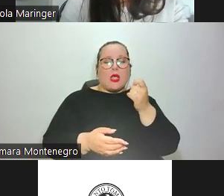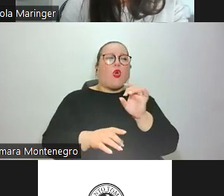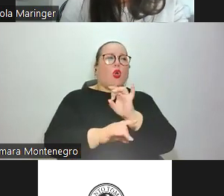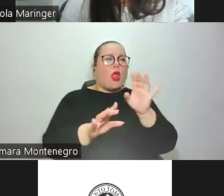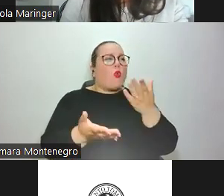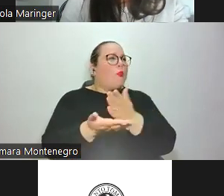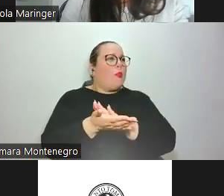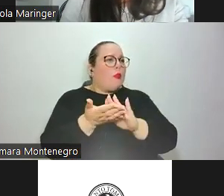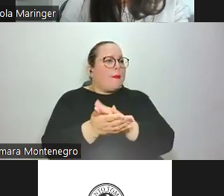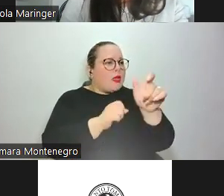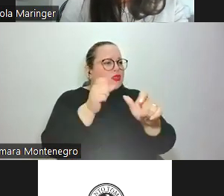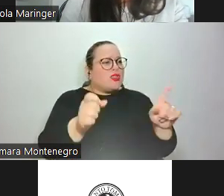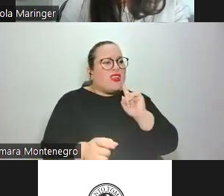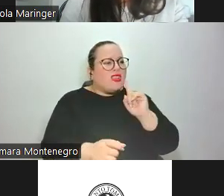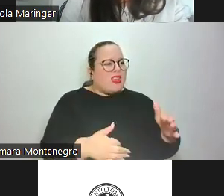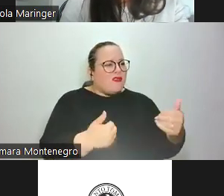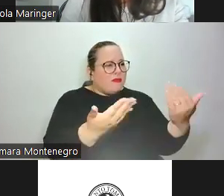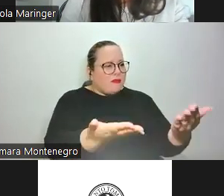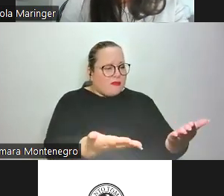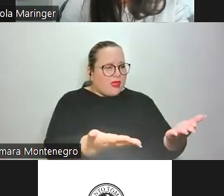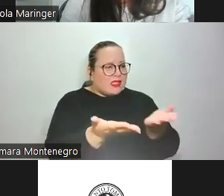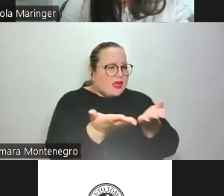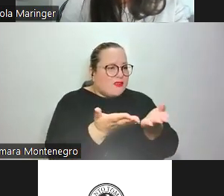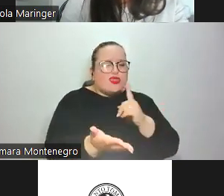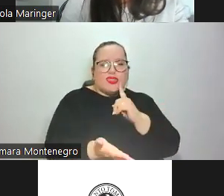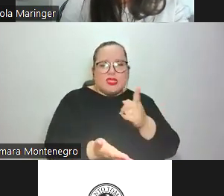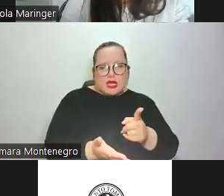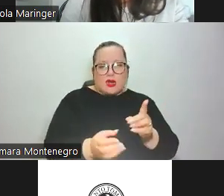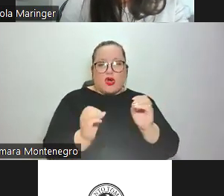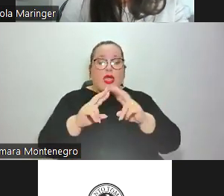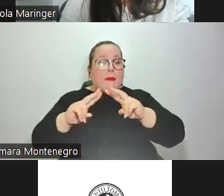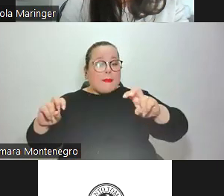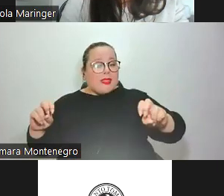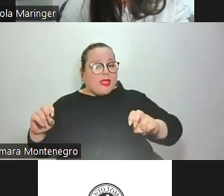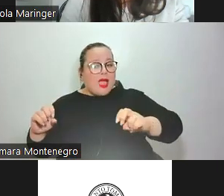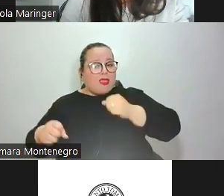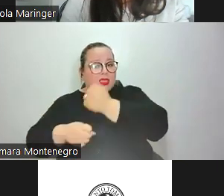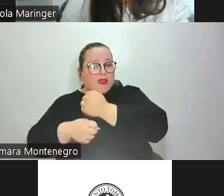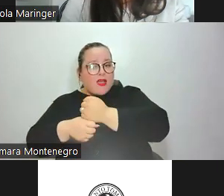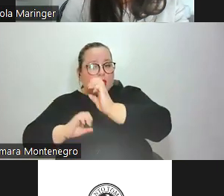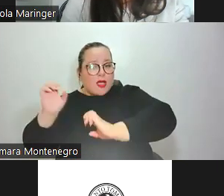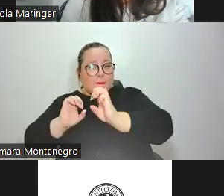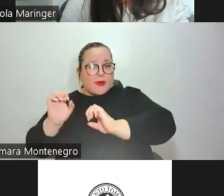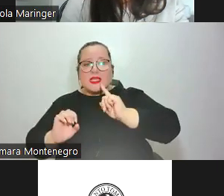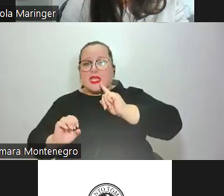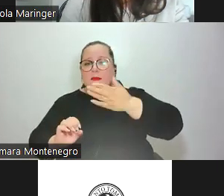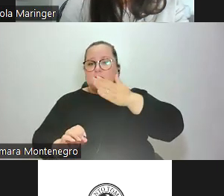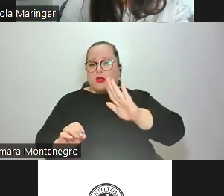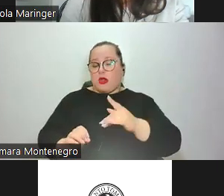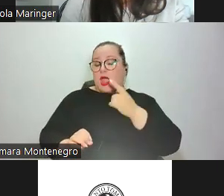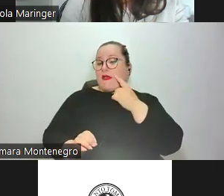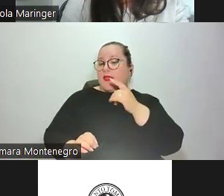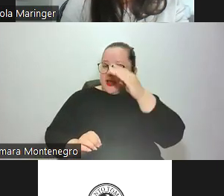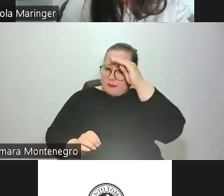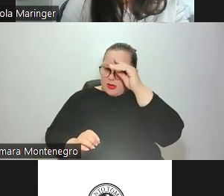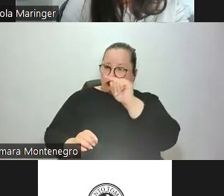e investigar sobre la industria o el rubro en el que estás. Incluso aquí vamos a ver a los expertos que a lo mejor uno sigue.